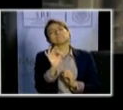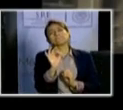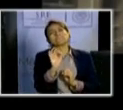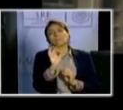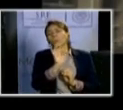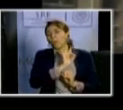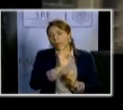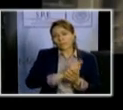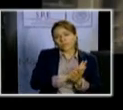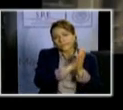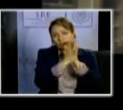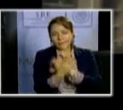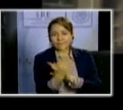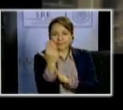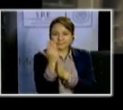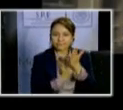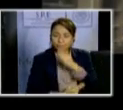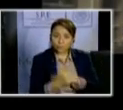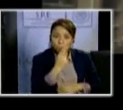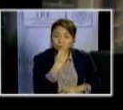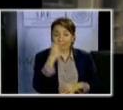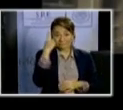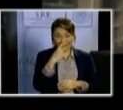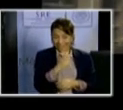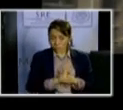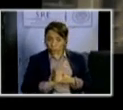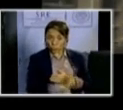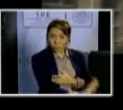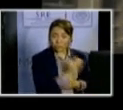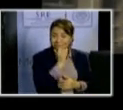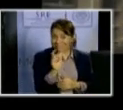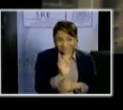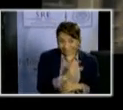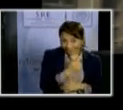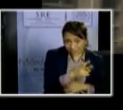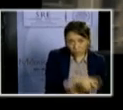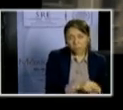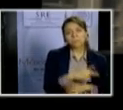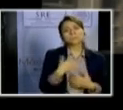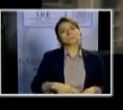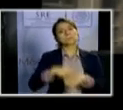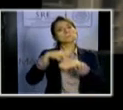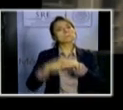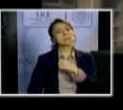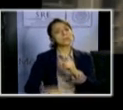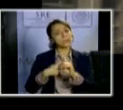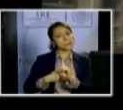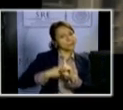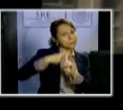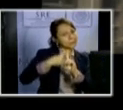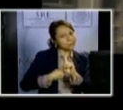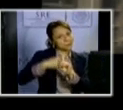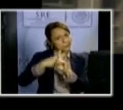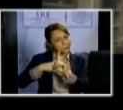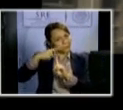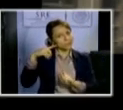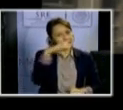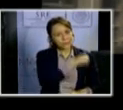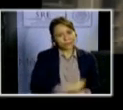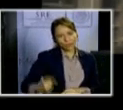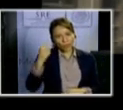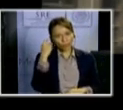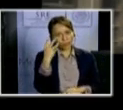contenidas que nos llevan a un riesgo de aumento de temperatura de hasta 4 grados centígrados, como estamos viendo en esta otra